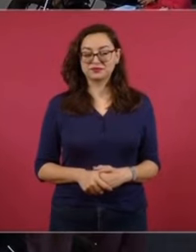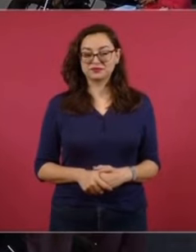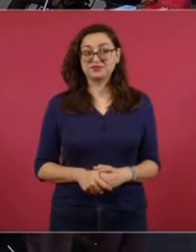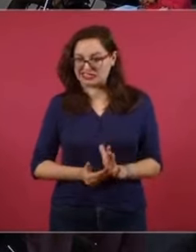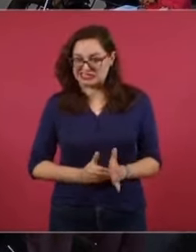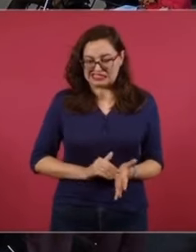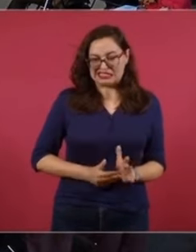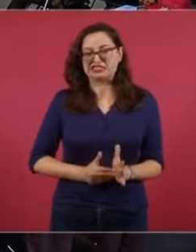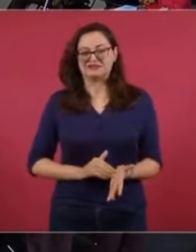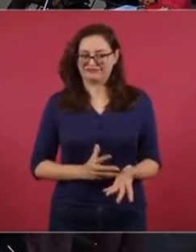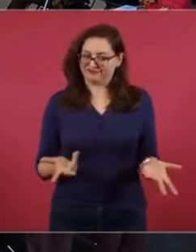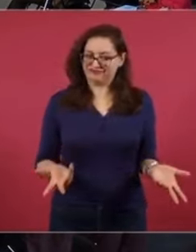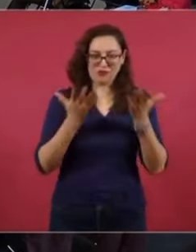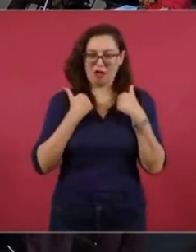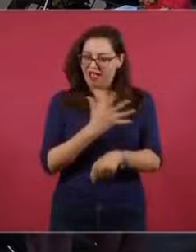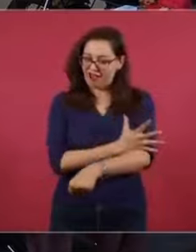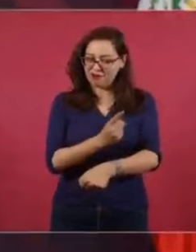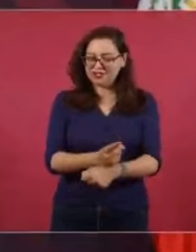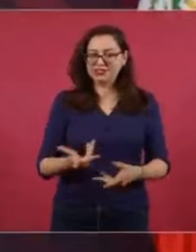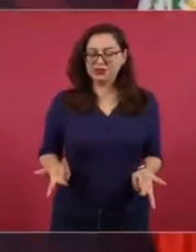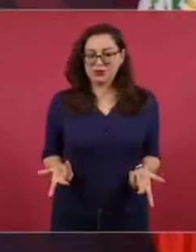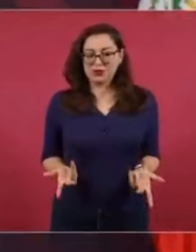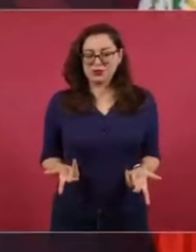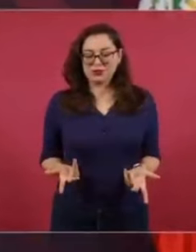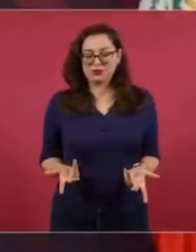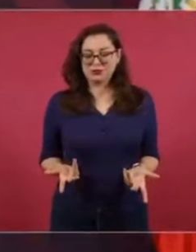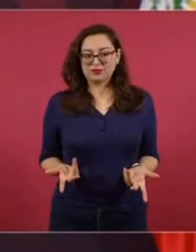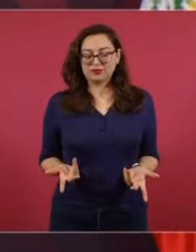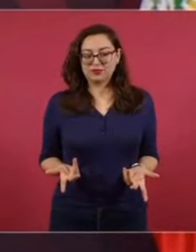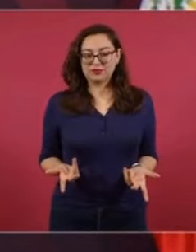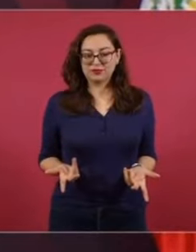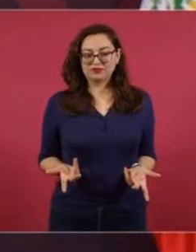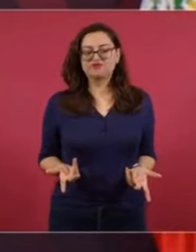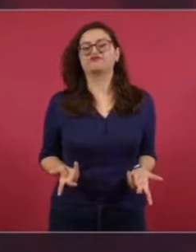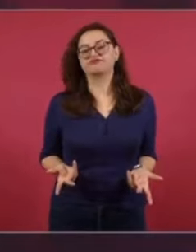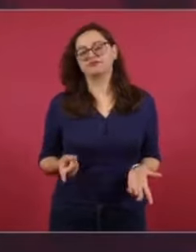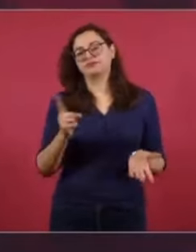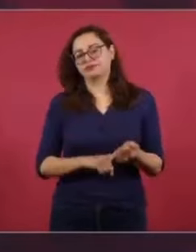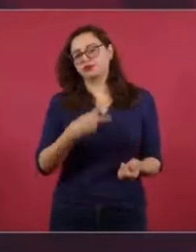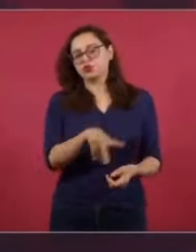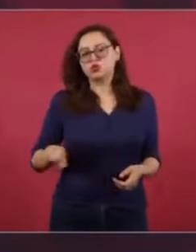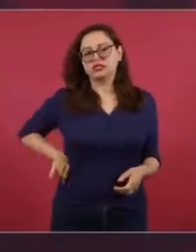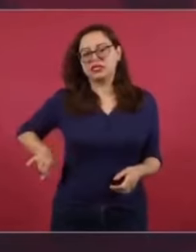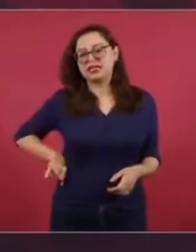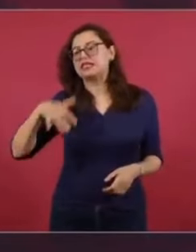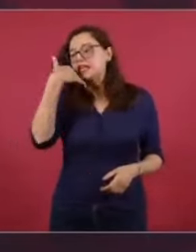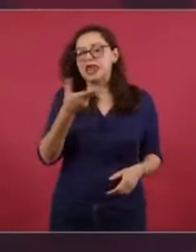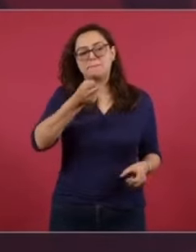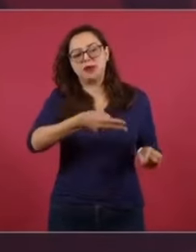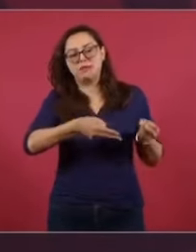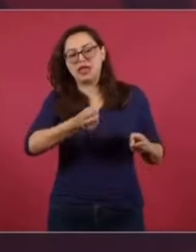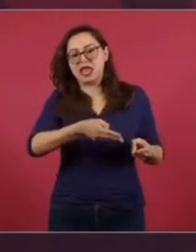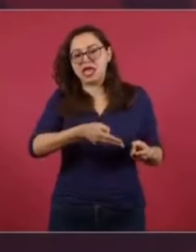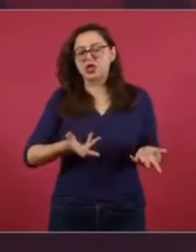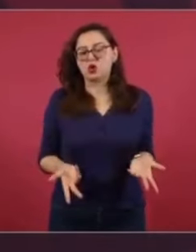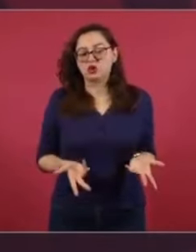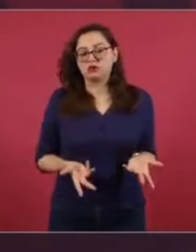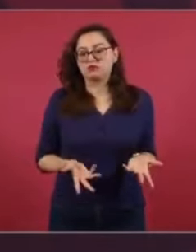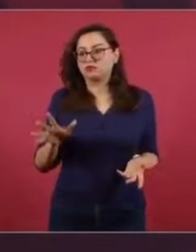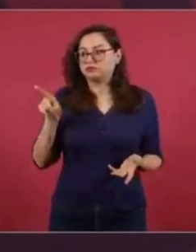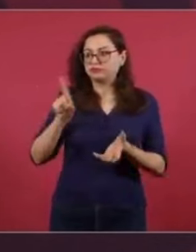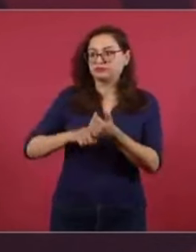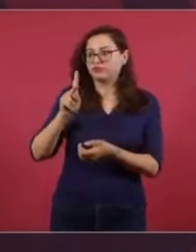muy marrulleros, deshonestos, y todo, volvemos a lo mismo, por los intereses, por los privilegios, porque no quieren que los